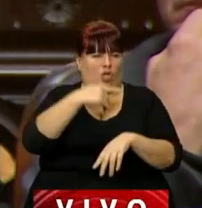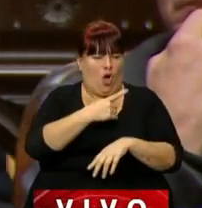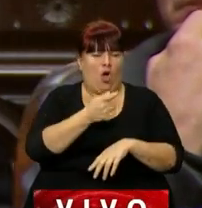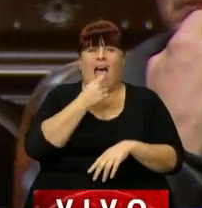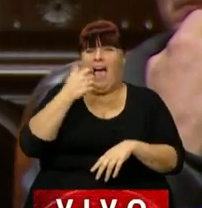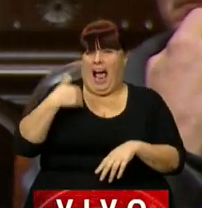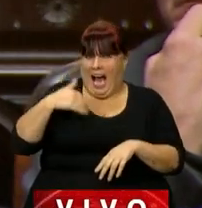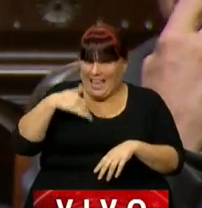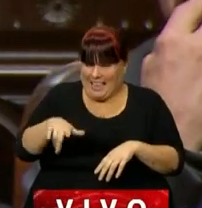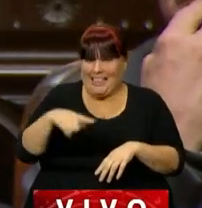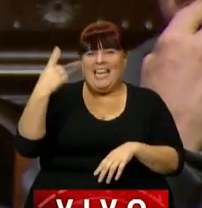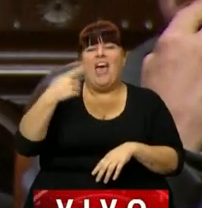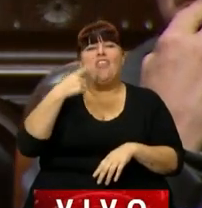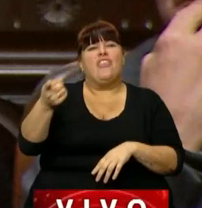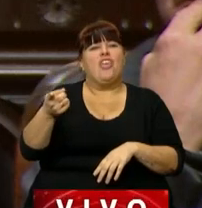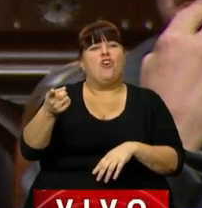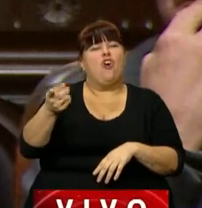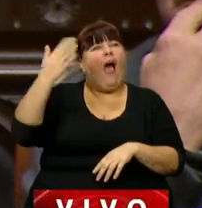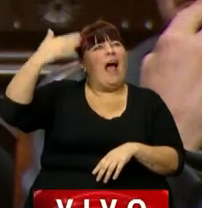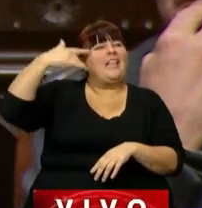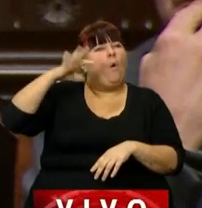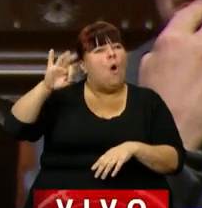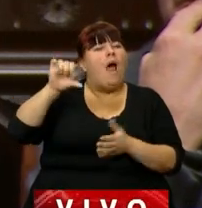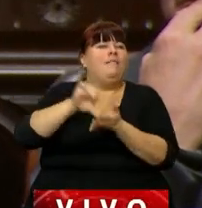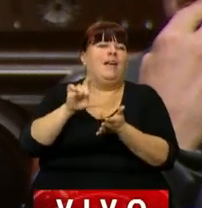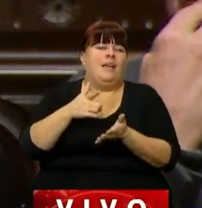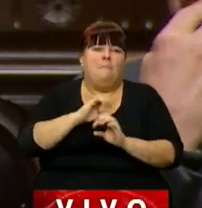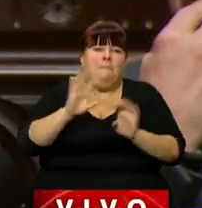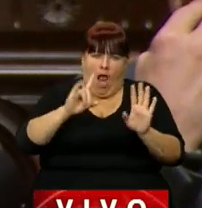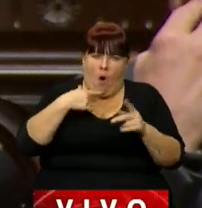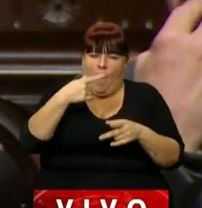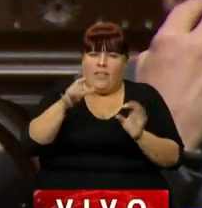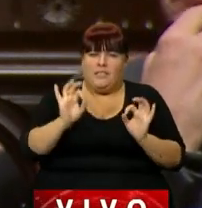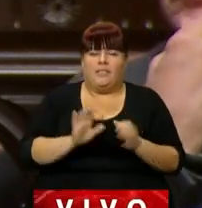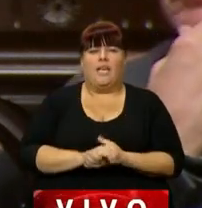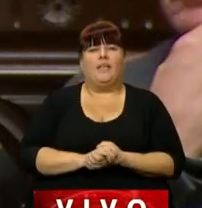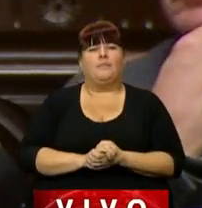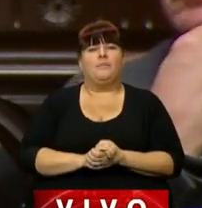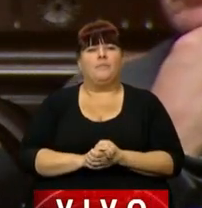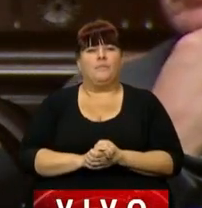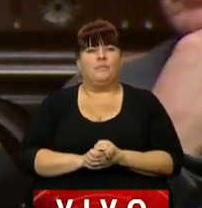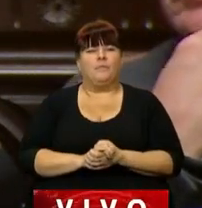país, como decía nuestro abuelo, no es un término tan malo, por eso le voy a decir,